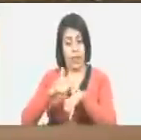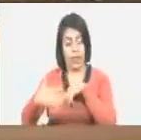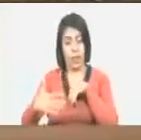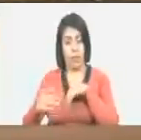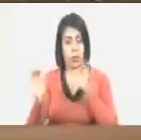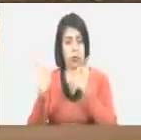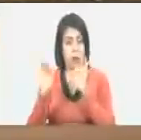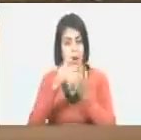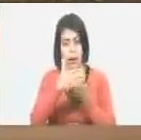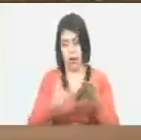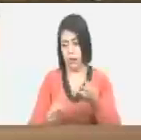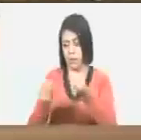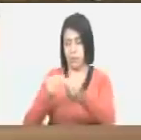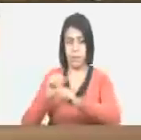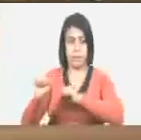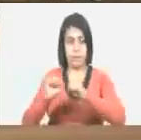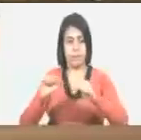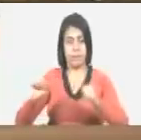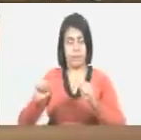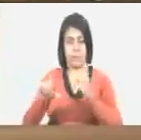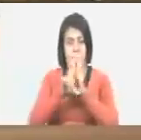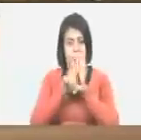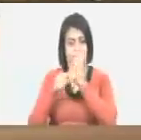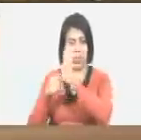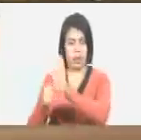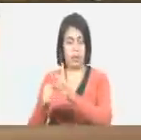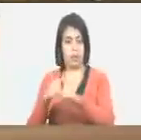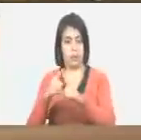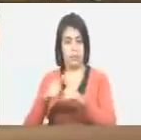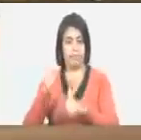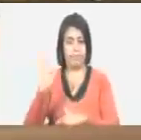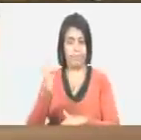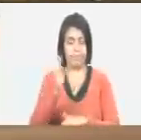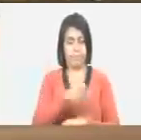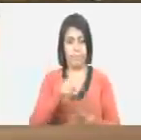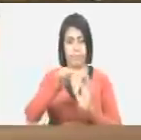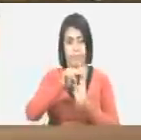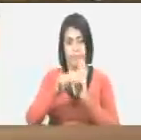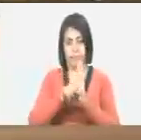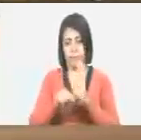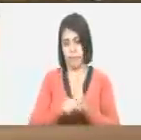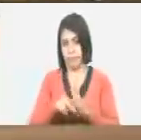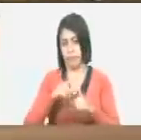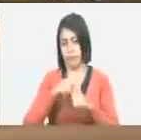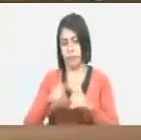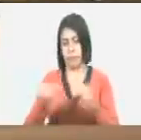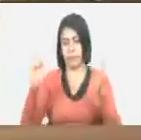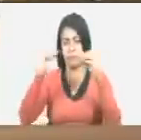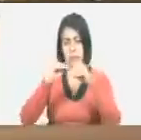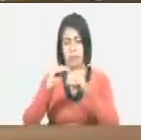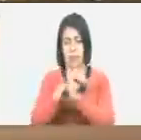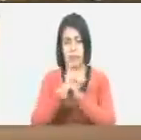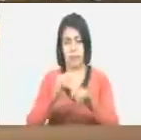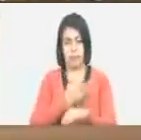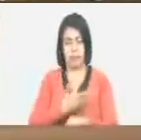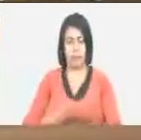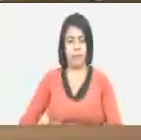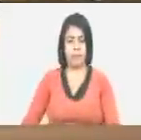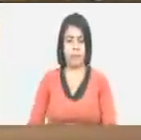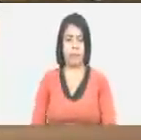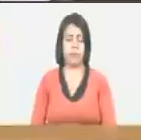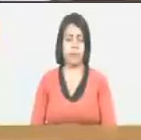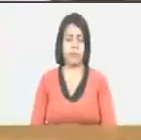sido presentada la acción de extinción de dominio, decaerán las medidas cautelares acordadas. Es todo, señor